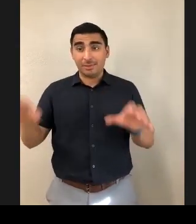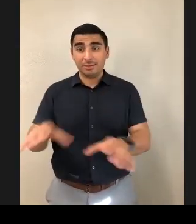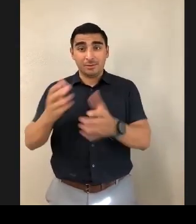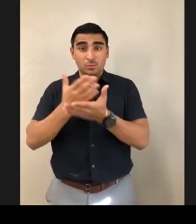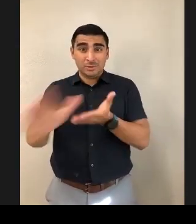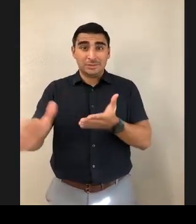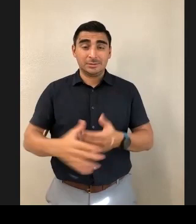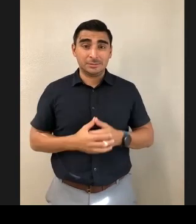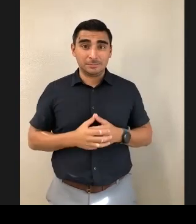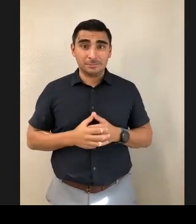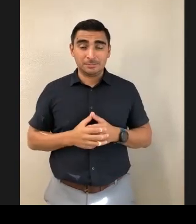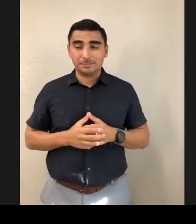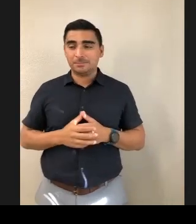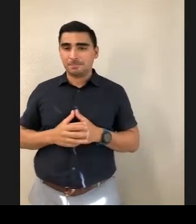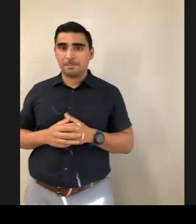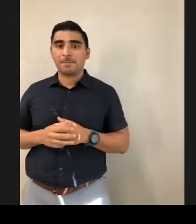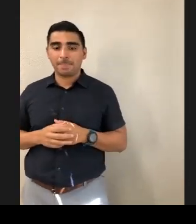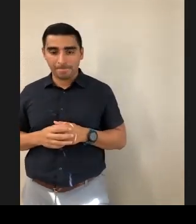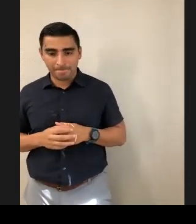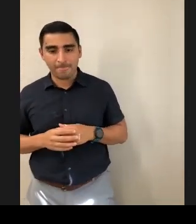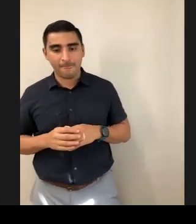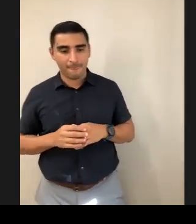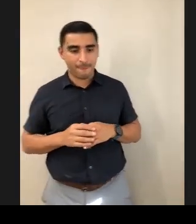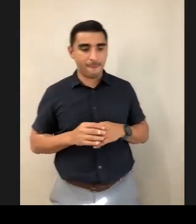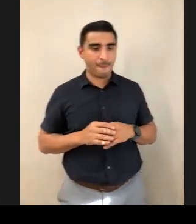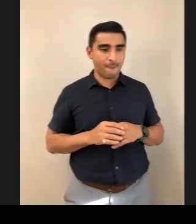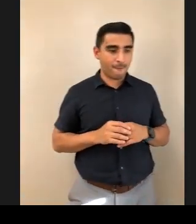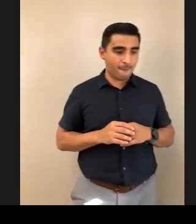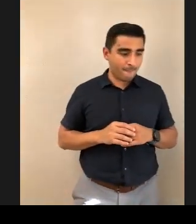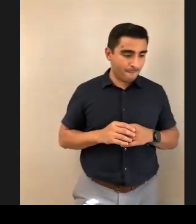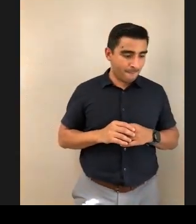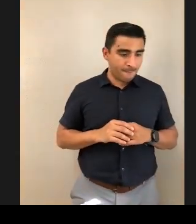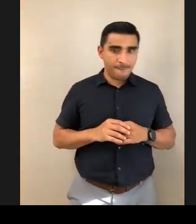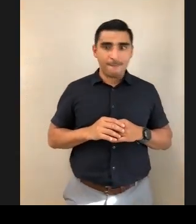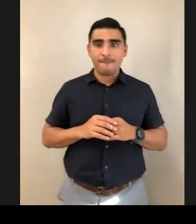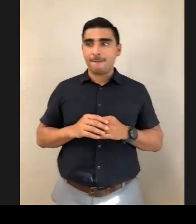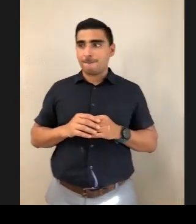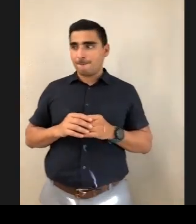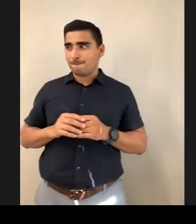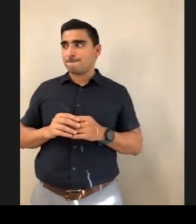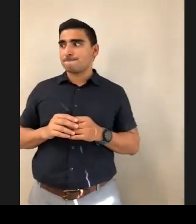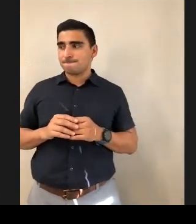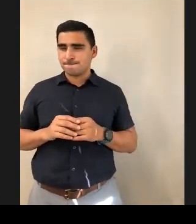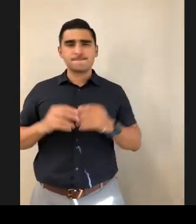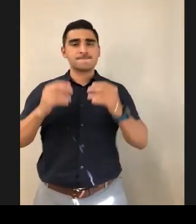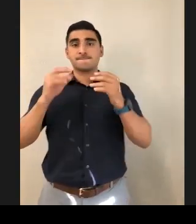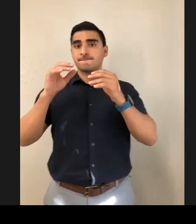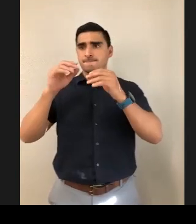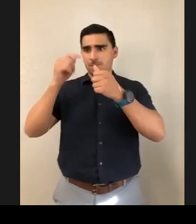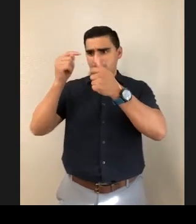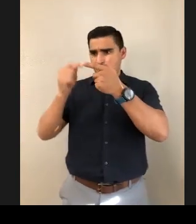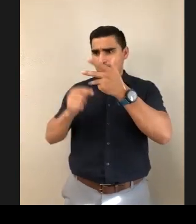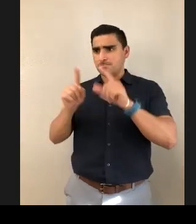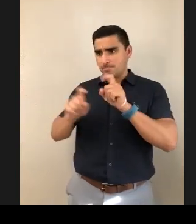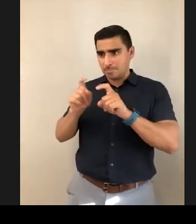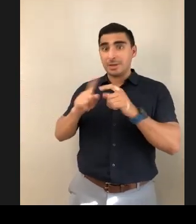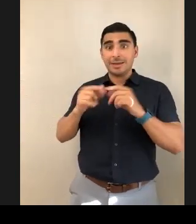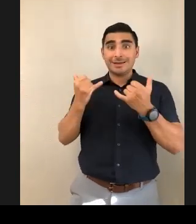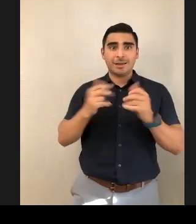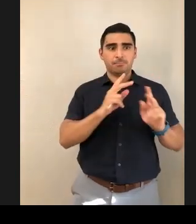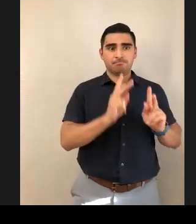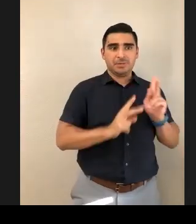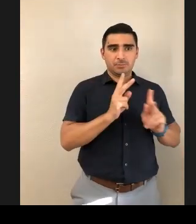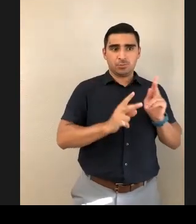para nada. Gracias. Vamos a hacer un giro y vamos a esperar las preguntas de